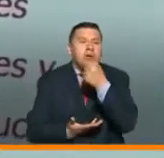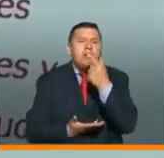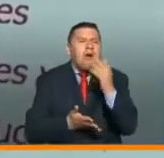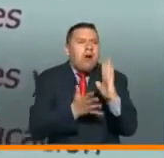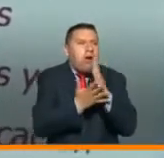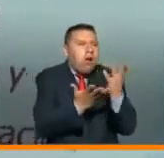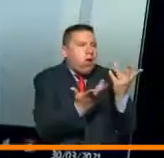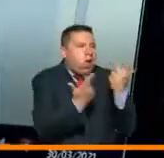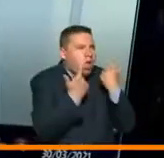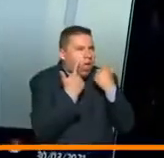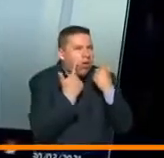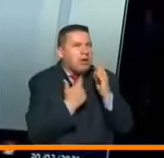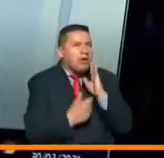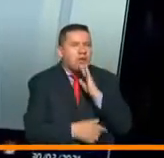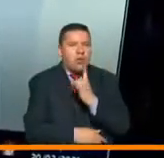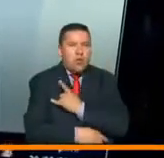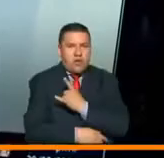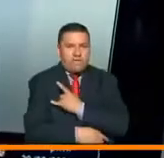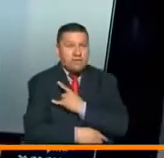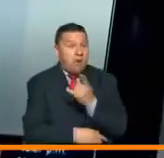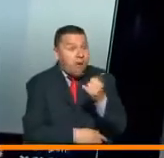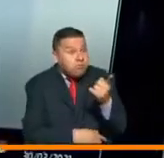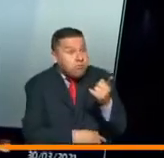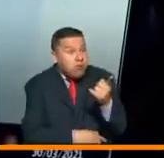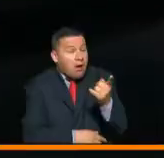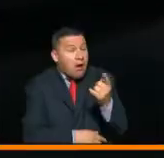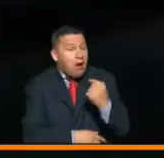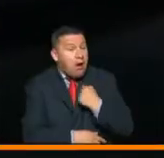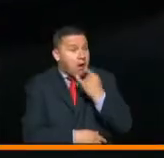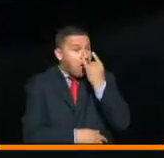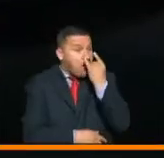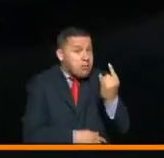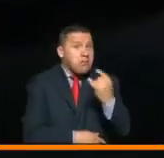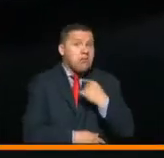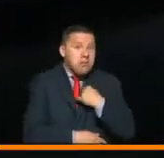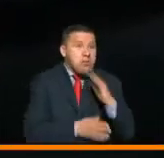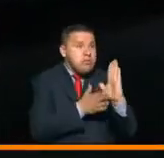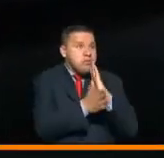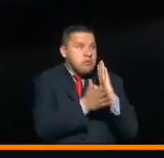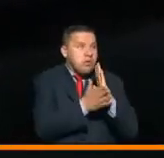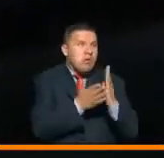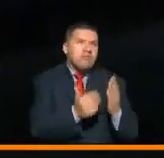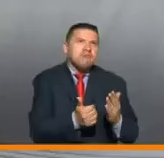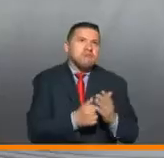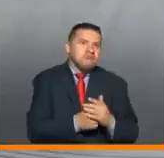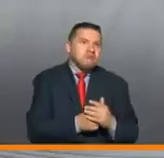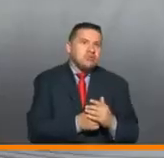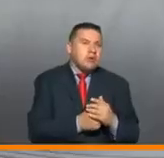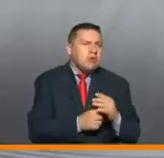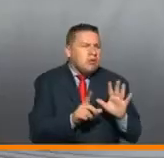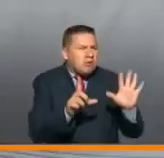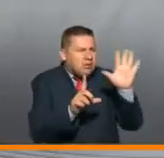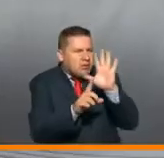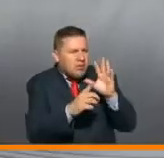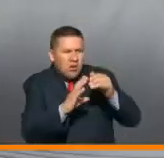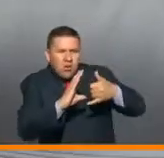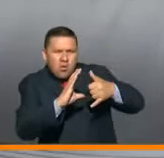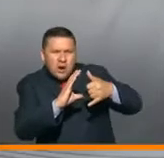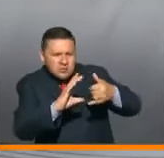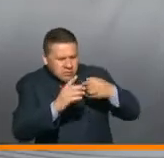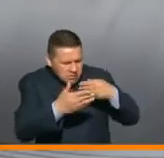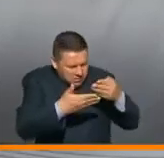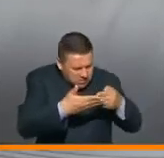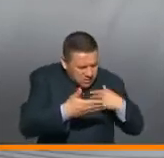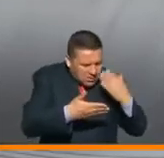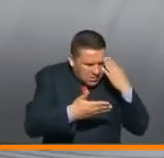información que nos entregó la universidad. Siempre esa información fue con imágenes por WhatsApp,